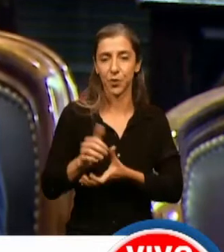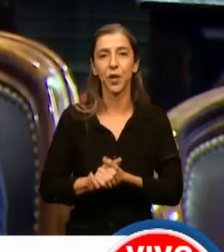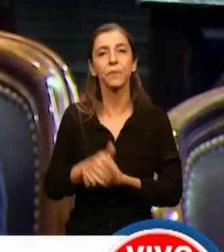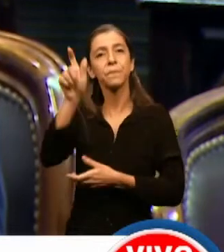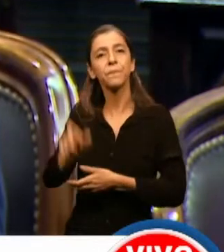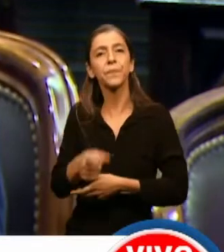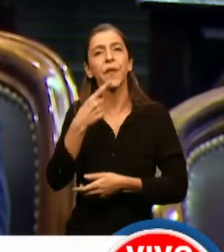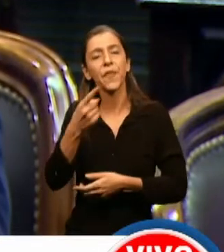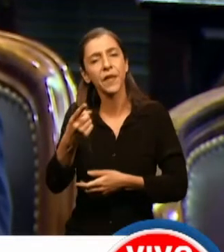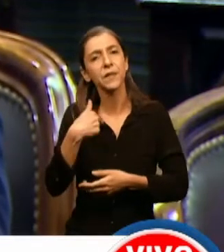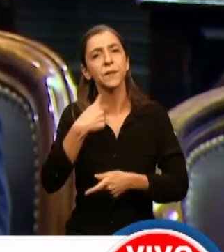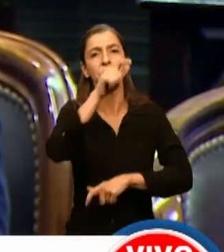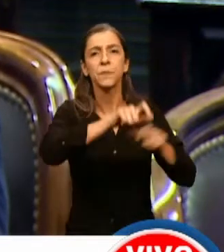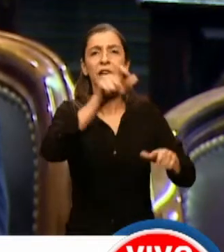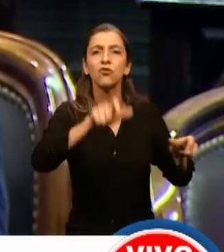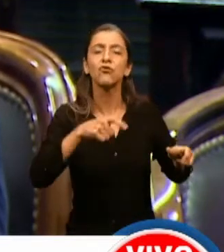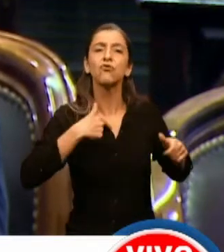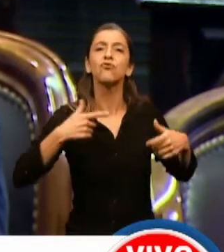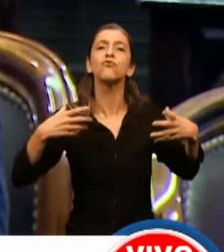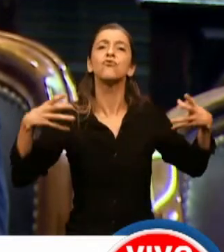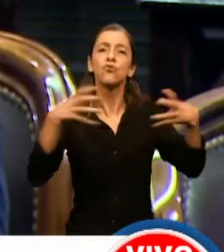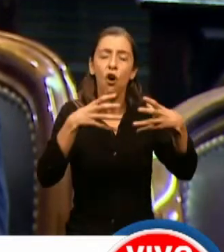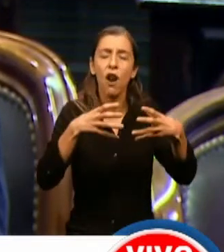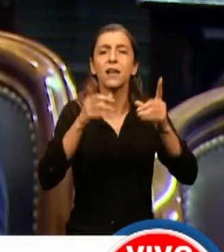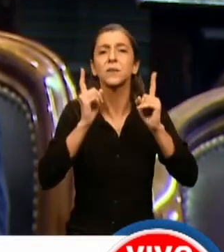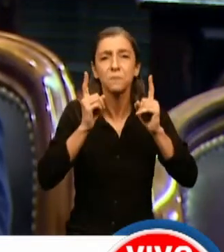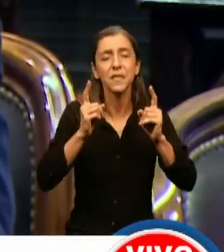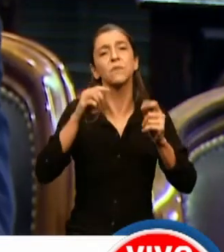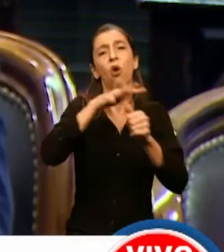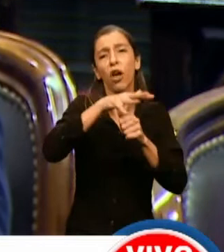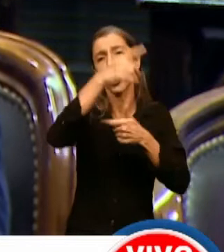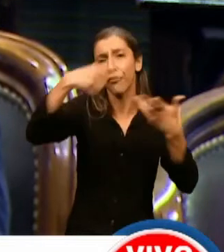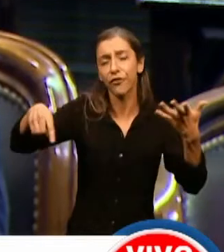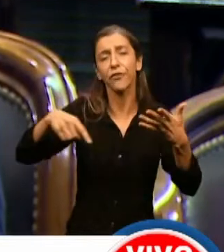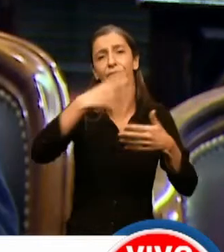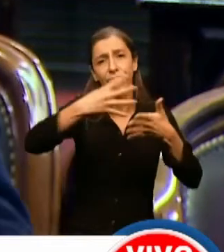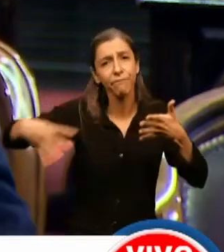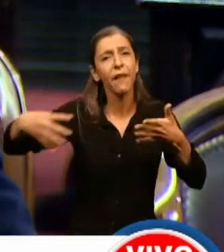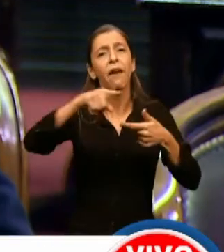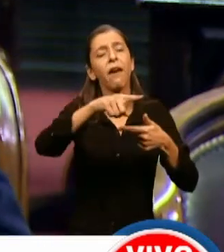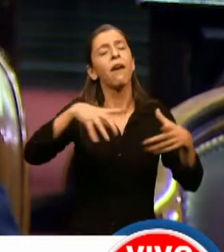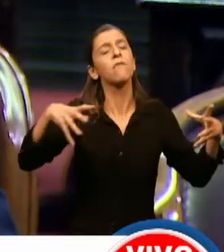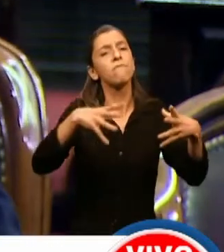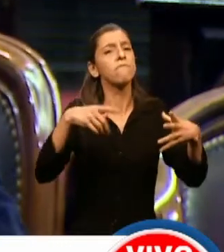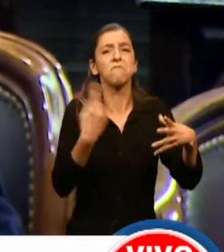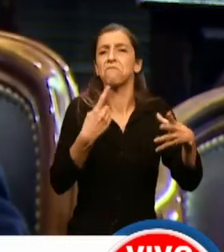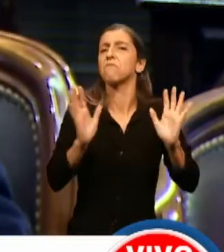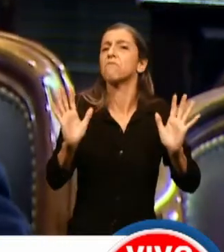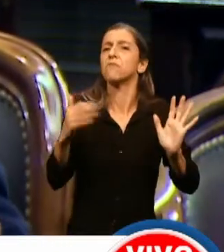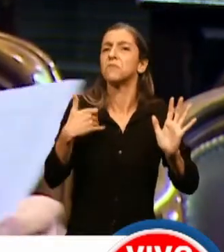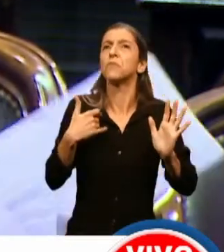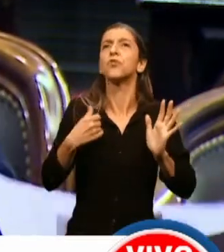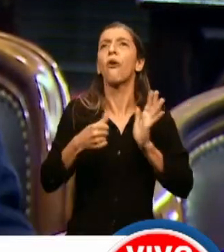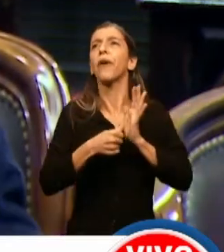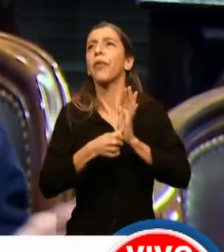personas que pertenecemos al colectivo LGTBI no somos orientaciones sexuales e identidades